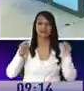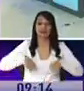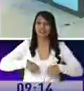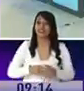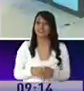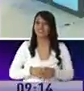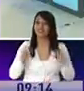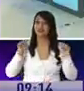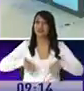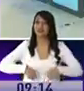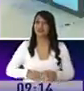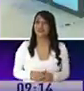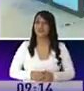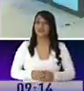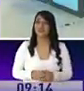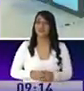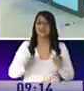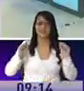juges